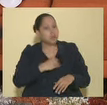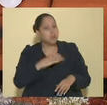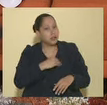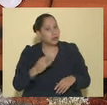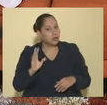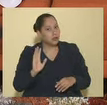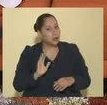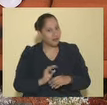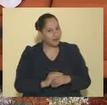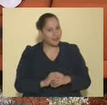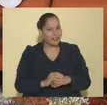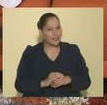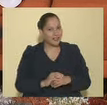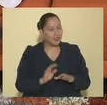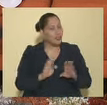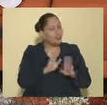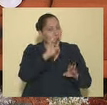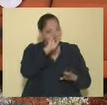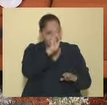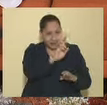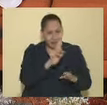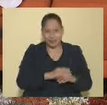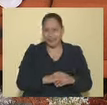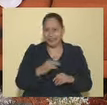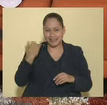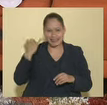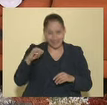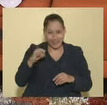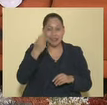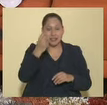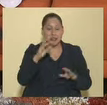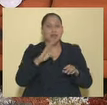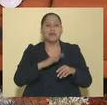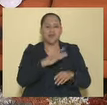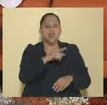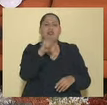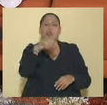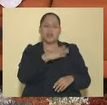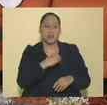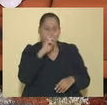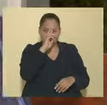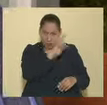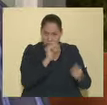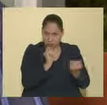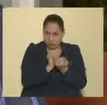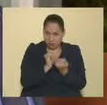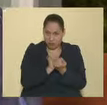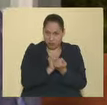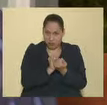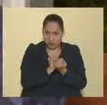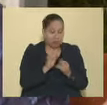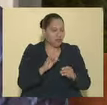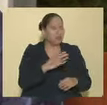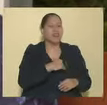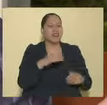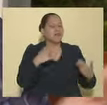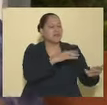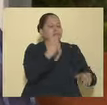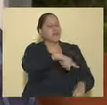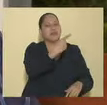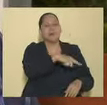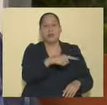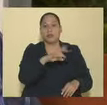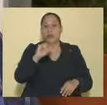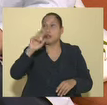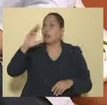Más, ¿no? O sea, pero es una broma. Sí, sí, sí, sí. Porque claro, al hijo, ¿cómo lo tratas? Sí, sí. ¿Con sí, qué nivel de respeto? ¿Tratas con más respeto a